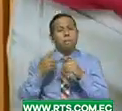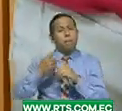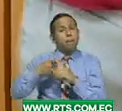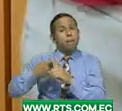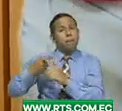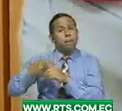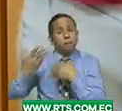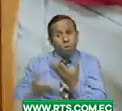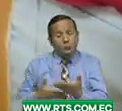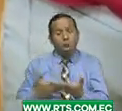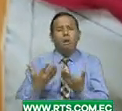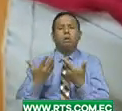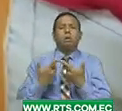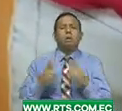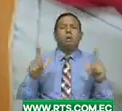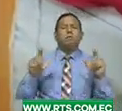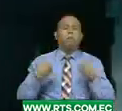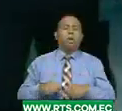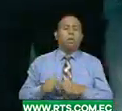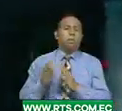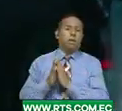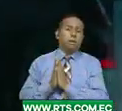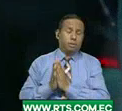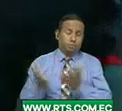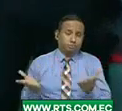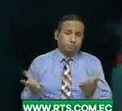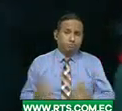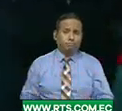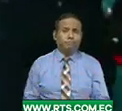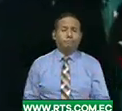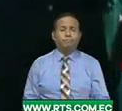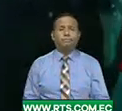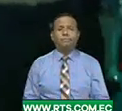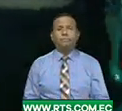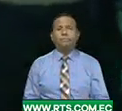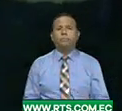cumplido el 60% de la pena. En Quito informó Iván Casamen.